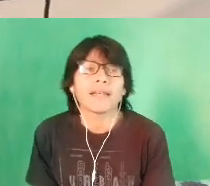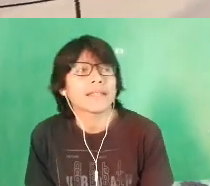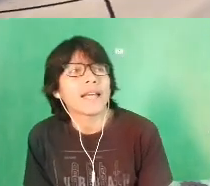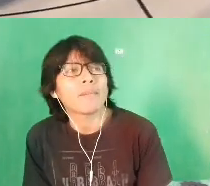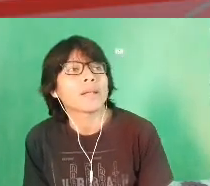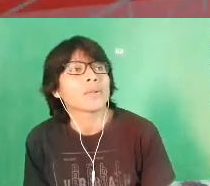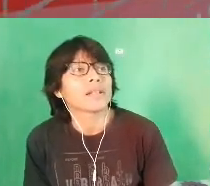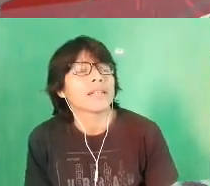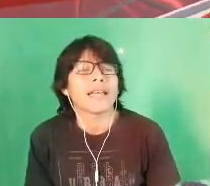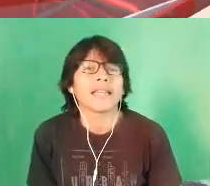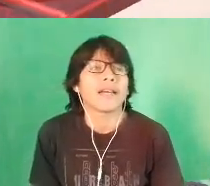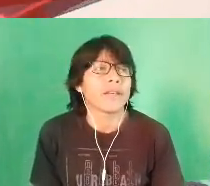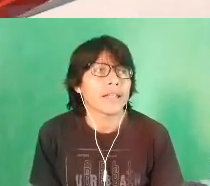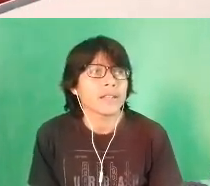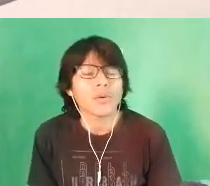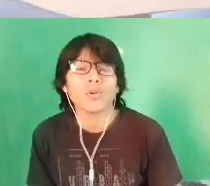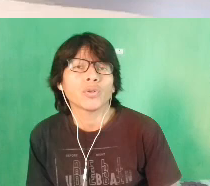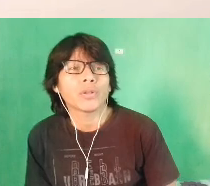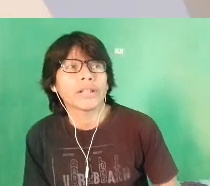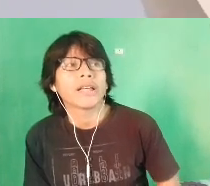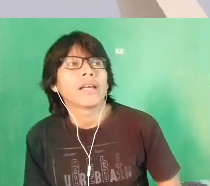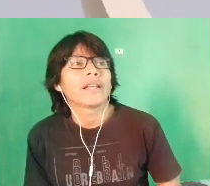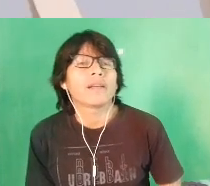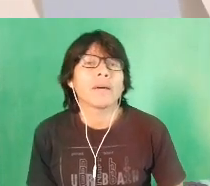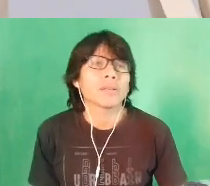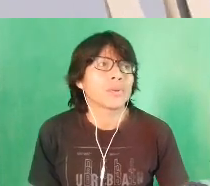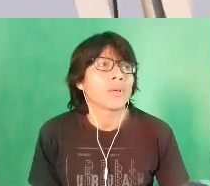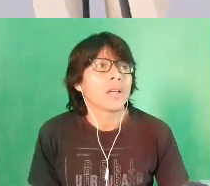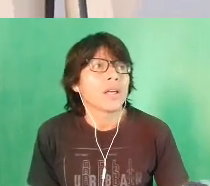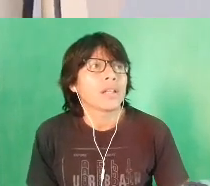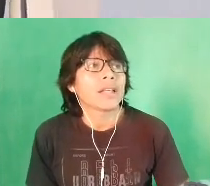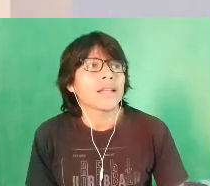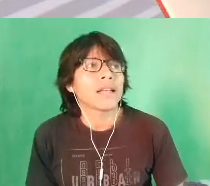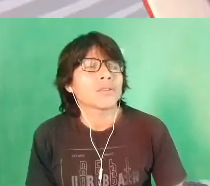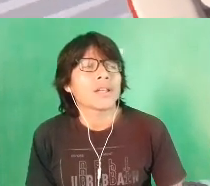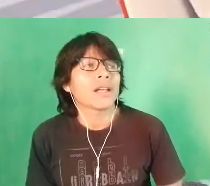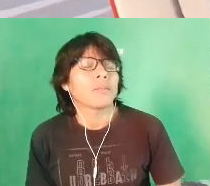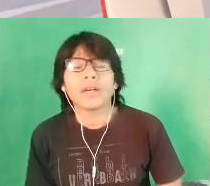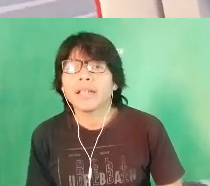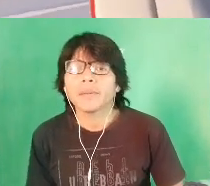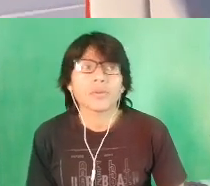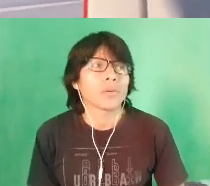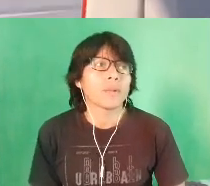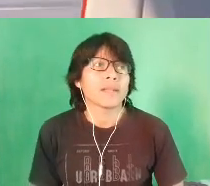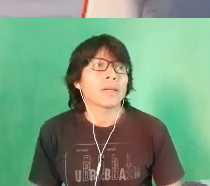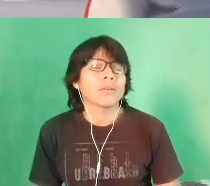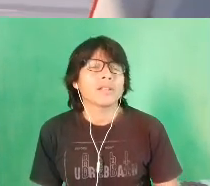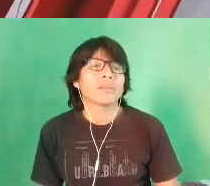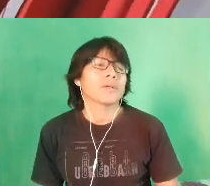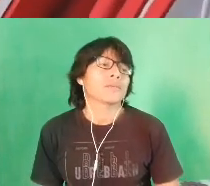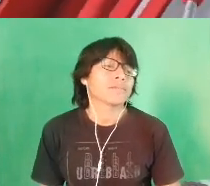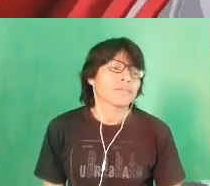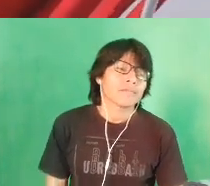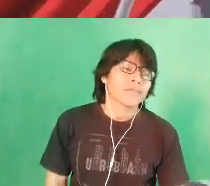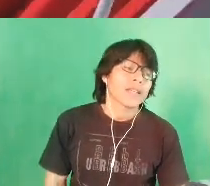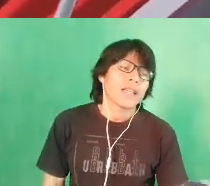que no pase a mayores el día viernes, 8 de marzo. Día Internacional de la Mujer, espero que no pase a